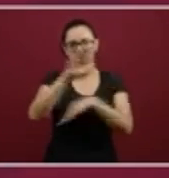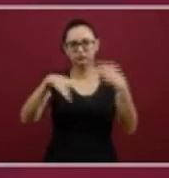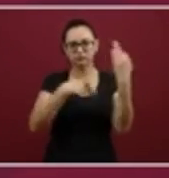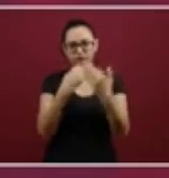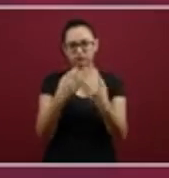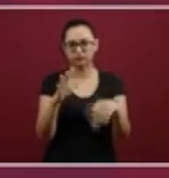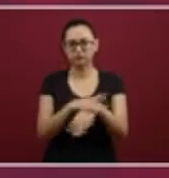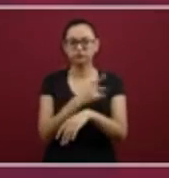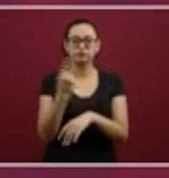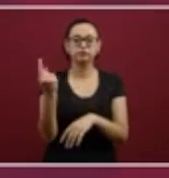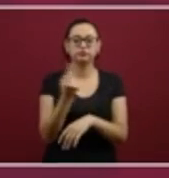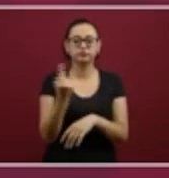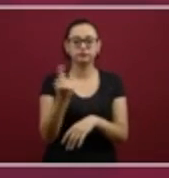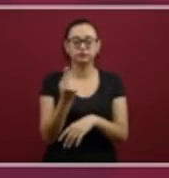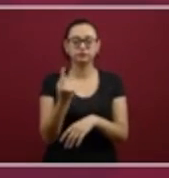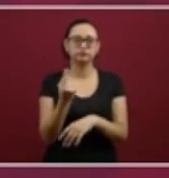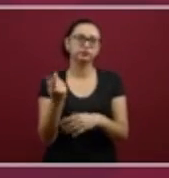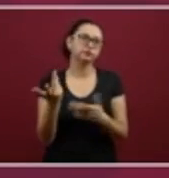tenemos que